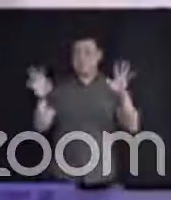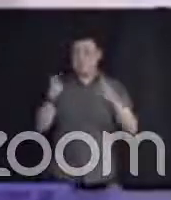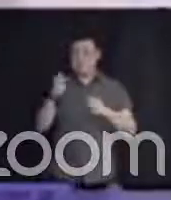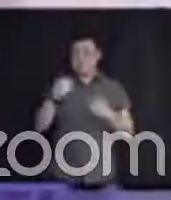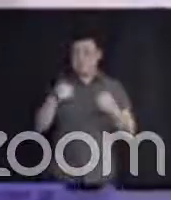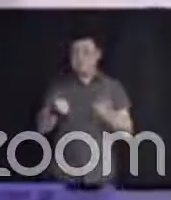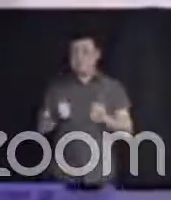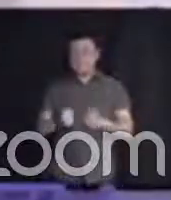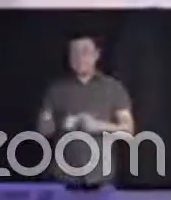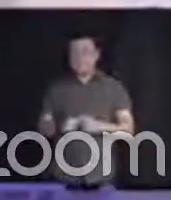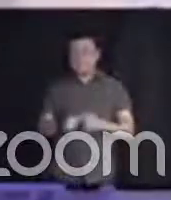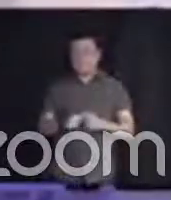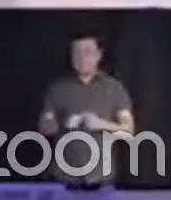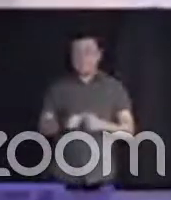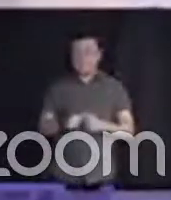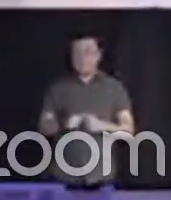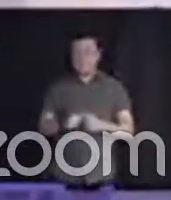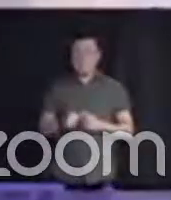Así o más claro.